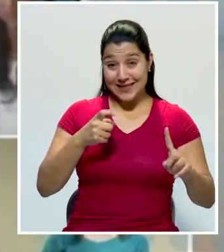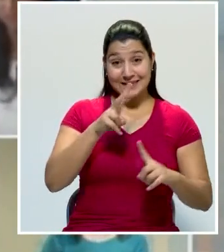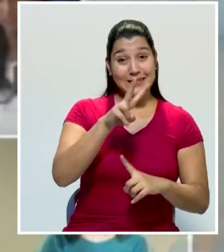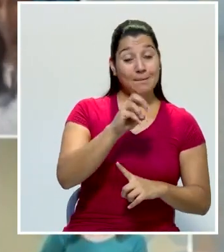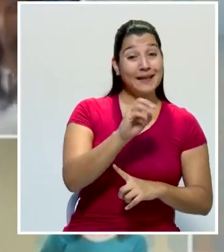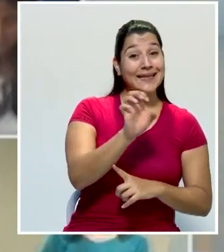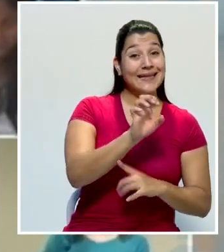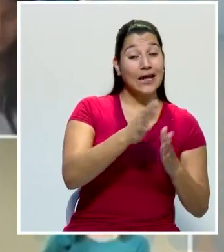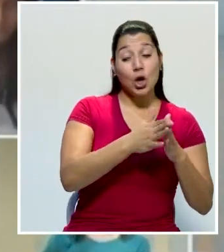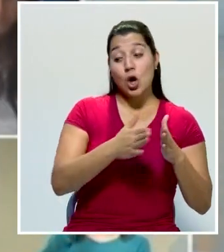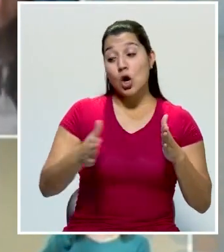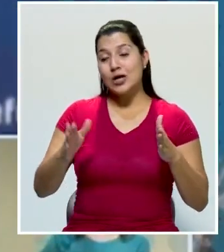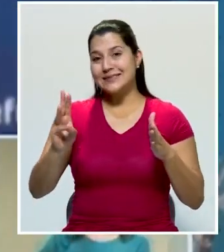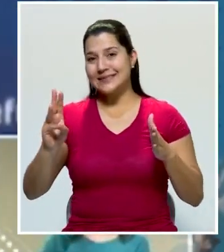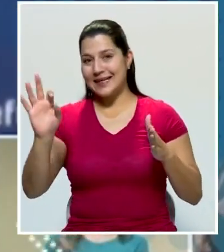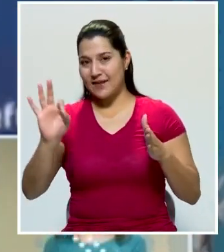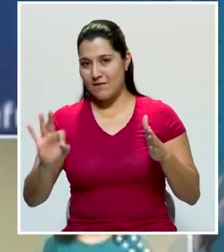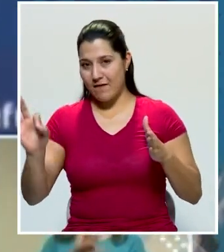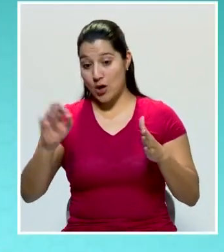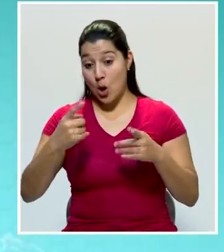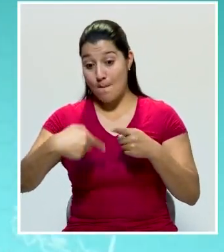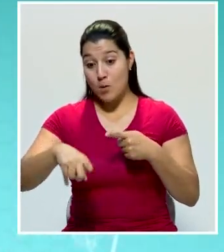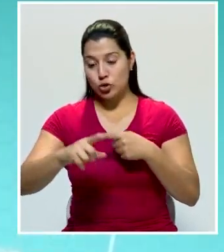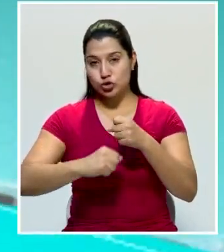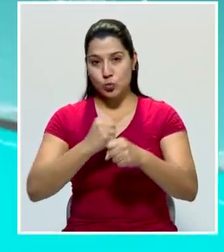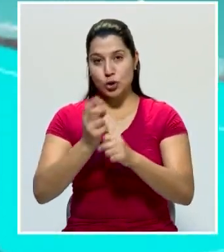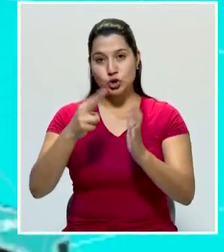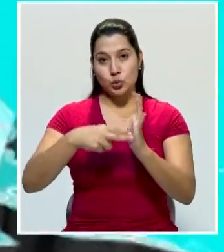al 6 de febrero del 2021.